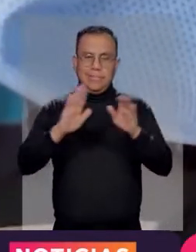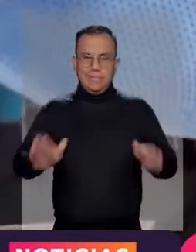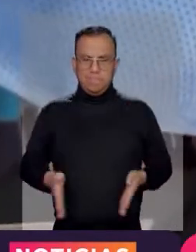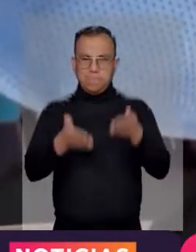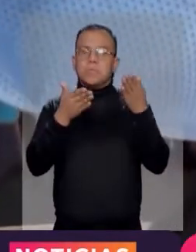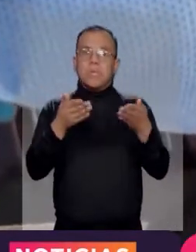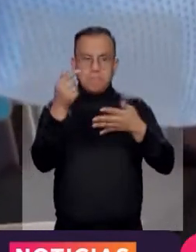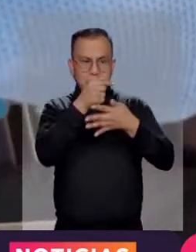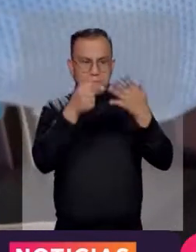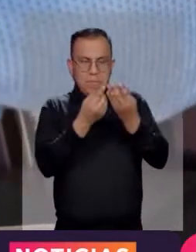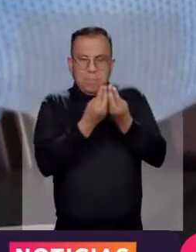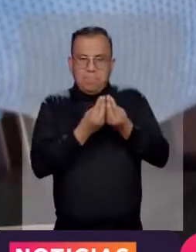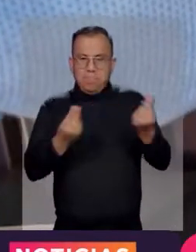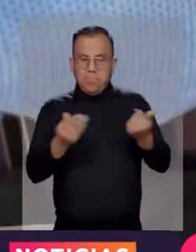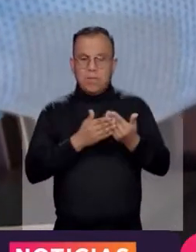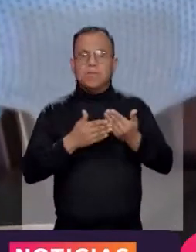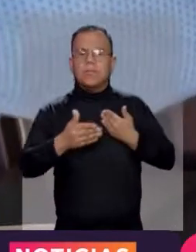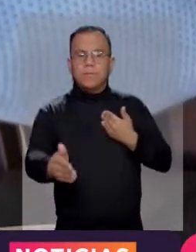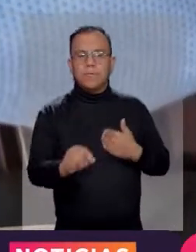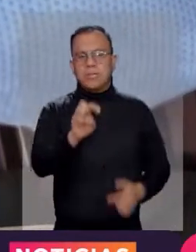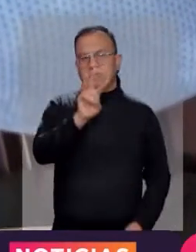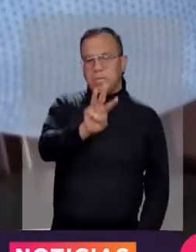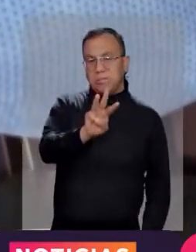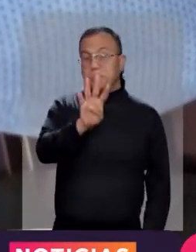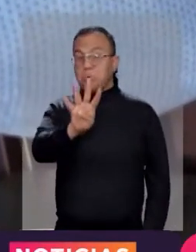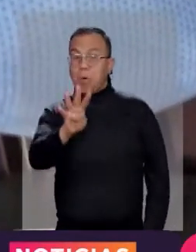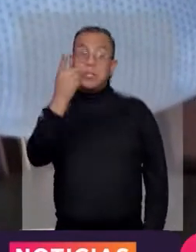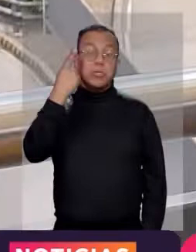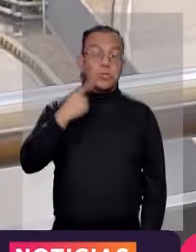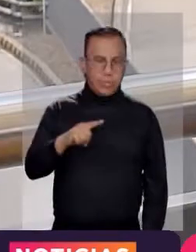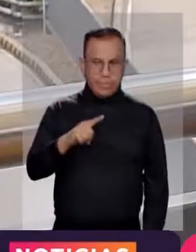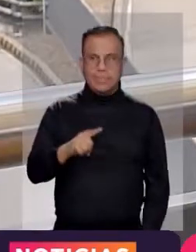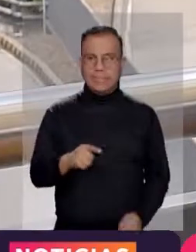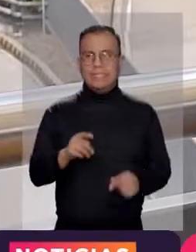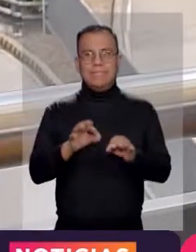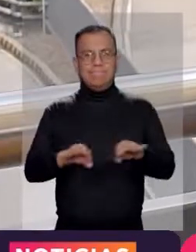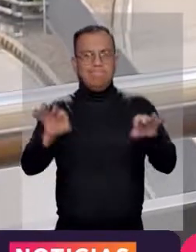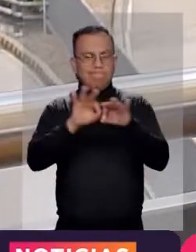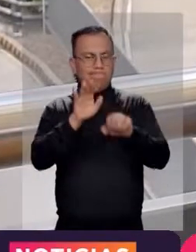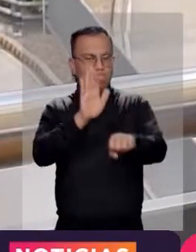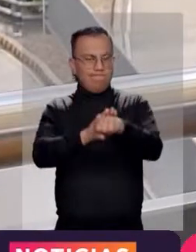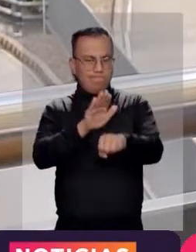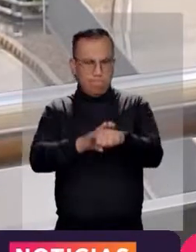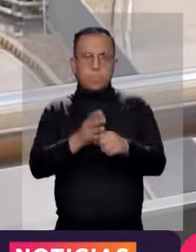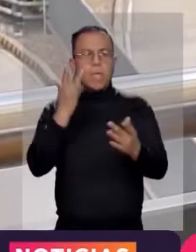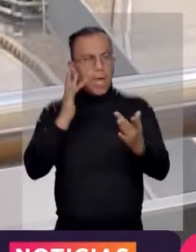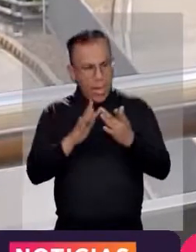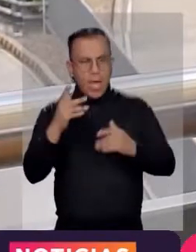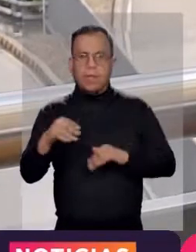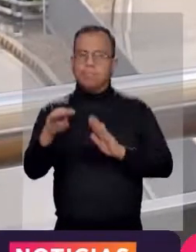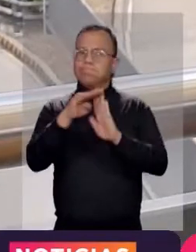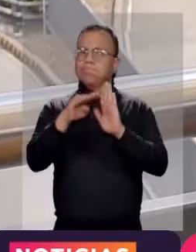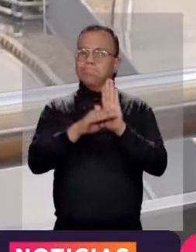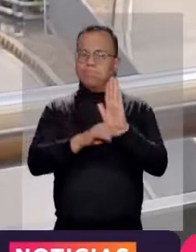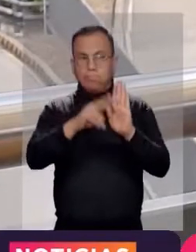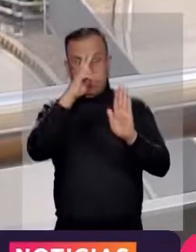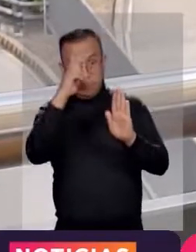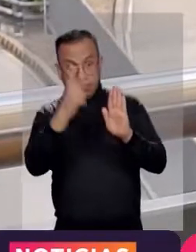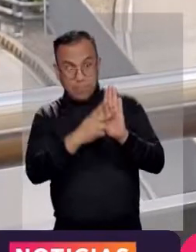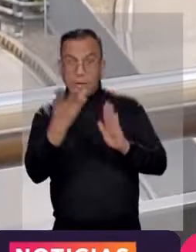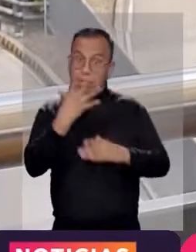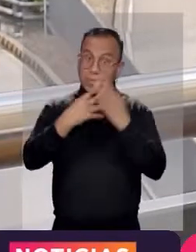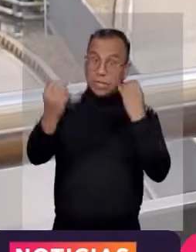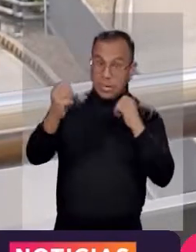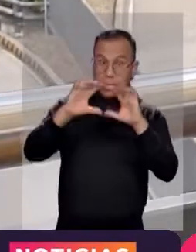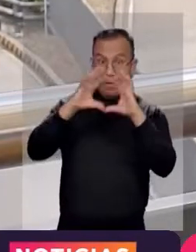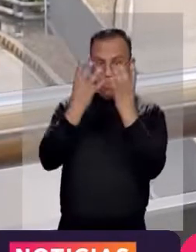los síntomas desaparecen al cabo de 3 o 4 días. Es muy importante que uno cumpla con los reglamentos para salir del país y qué mejor